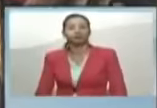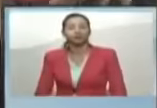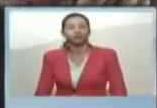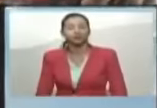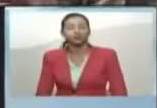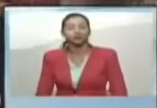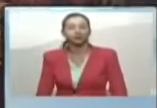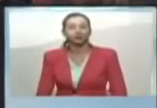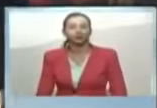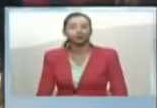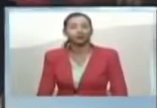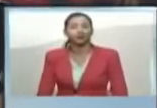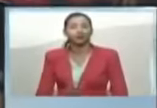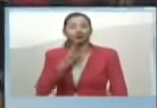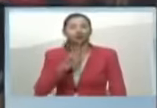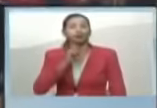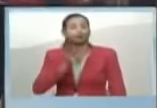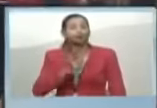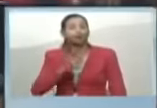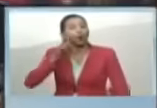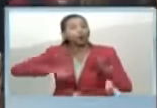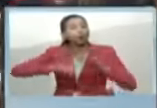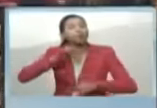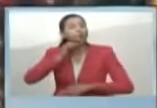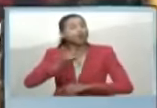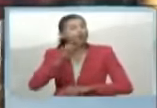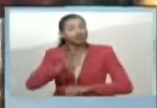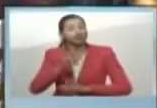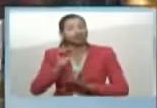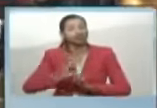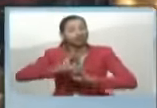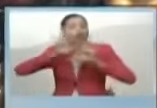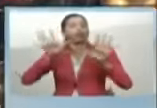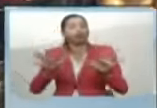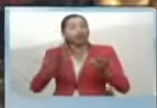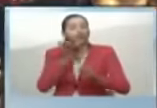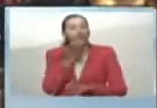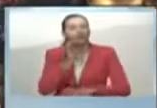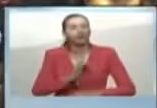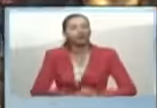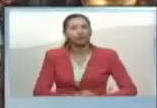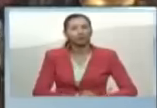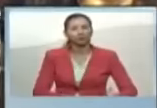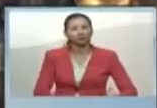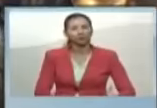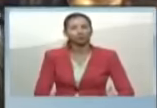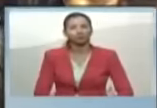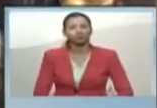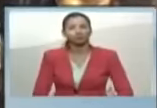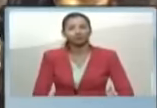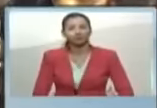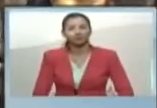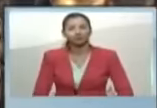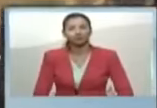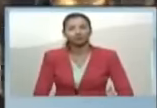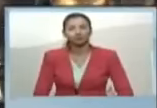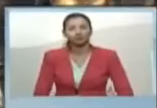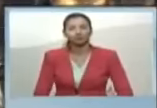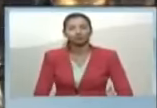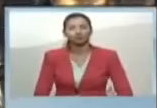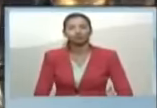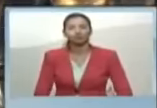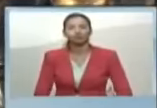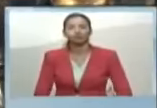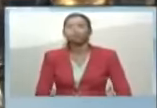porque a veces hay que decir las cosas terribles. Cosas terribles, por ejemplo, las nubes huelen a